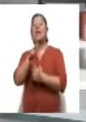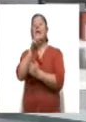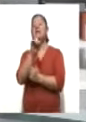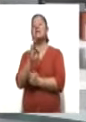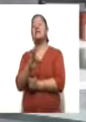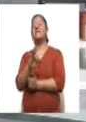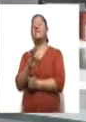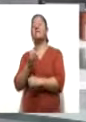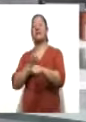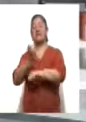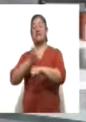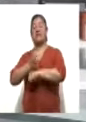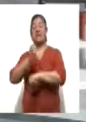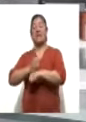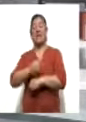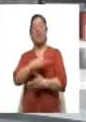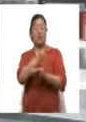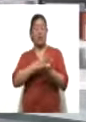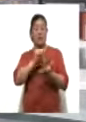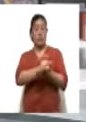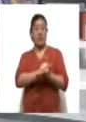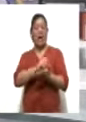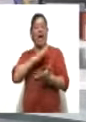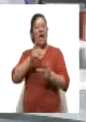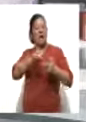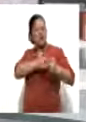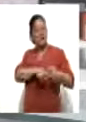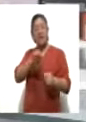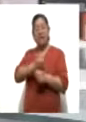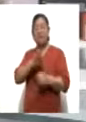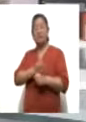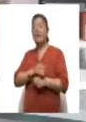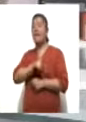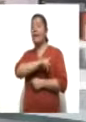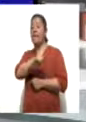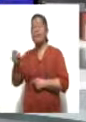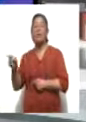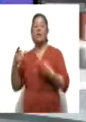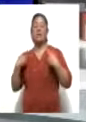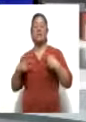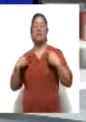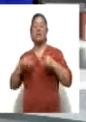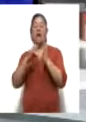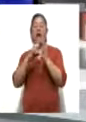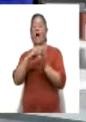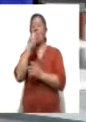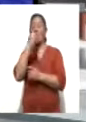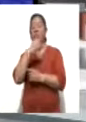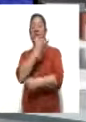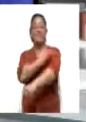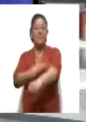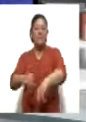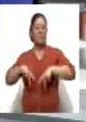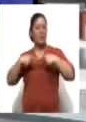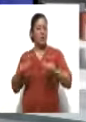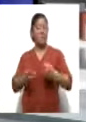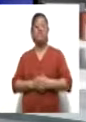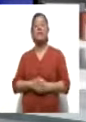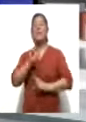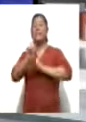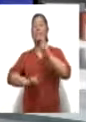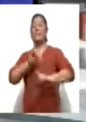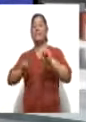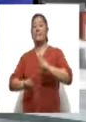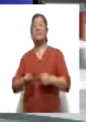programa Supérate la segunda etapa en la entrega de despensas a familias vulnerables. En los deportes, Atlético de San Luis y